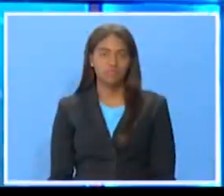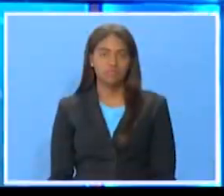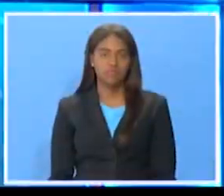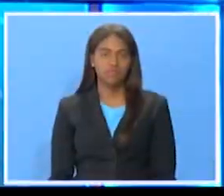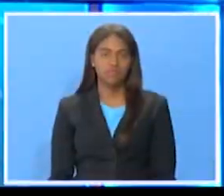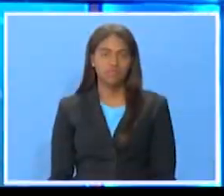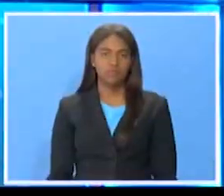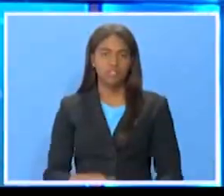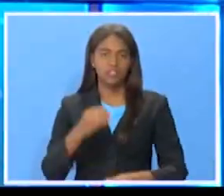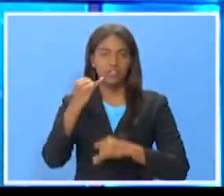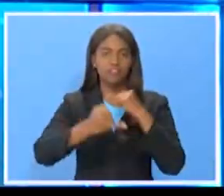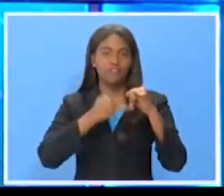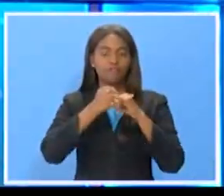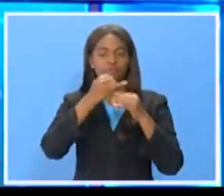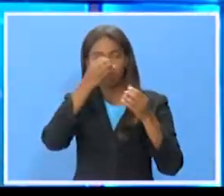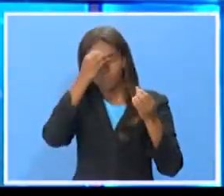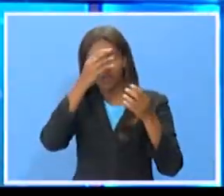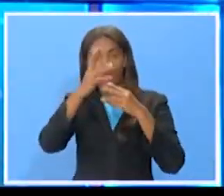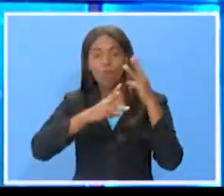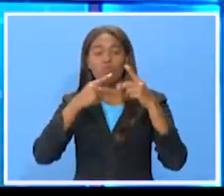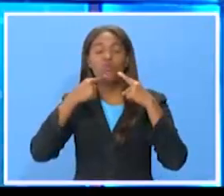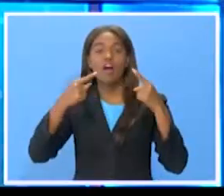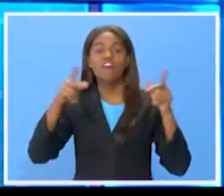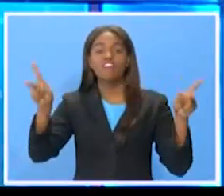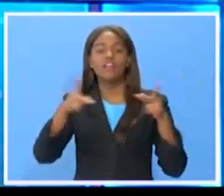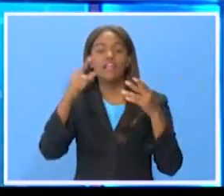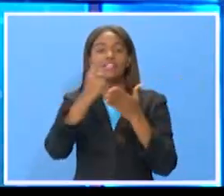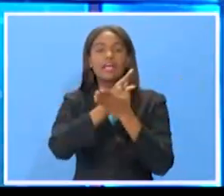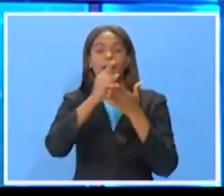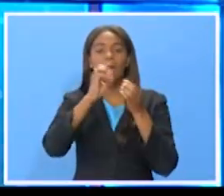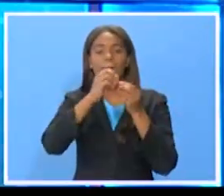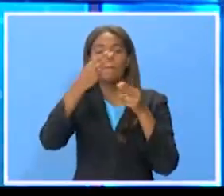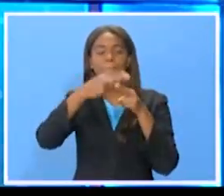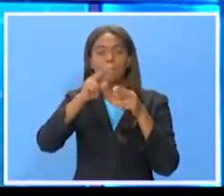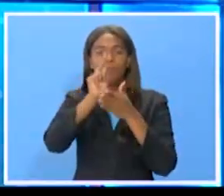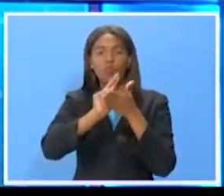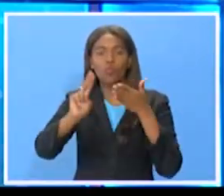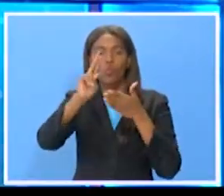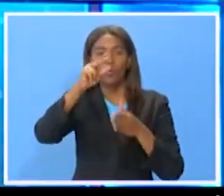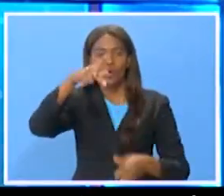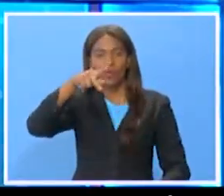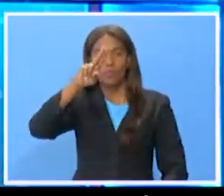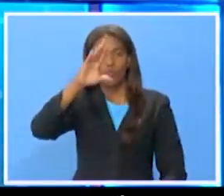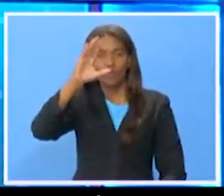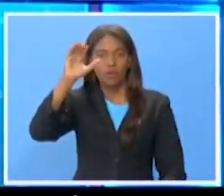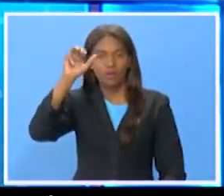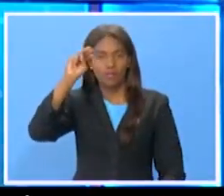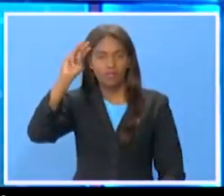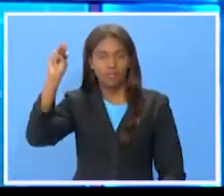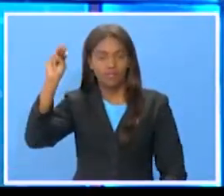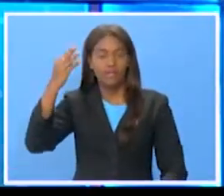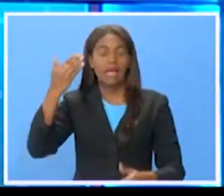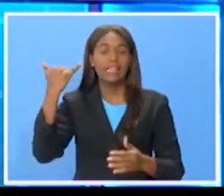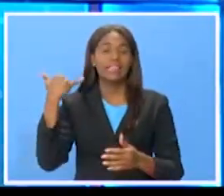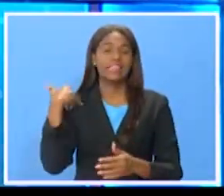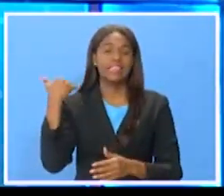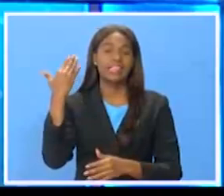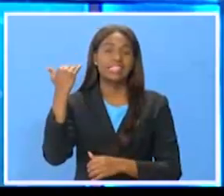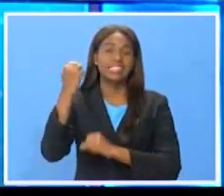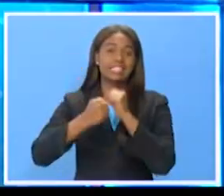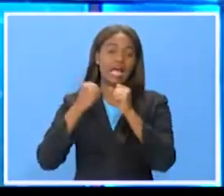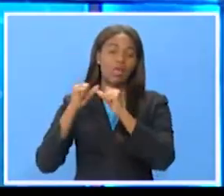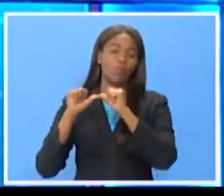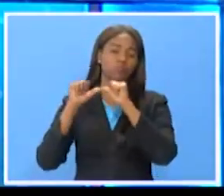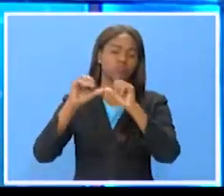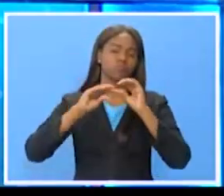Señores, en las informaciones del espectáculo, el festival de la semana más corta de la Pucamaima celebra 15 años de proyección continua. Esther